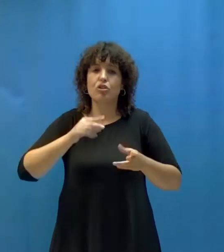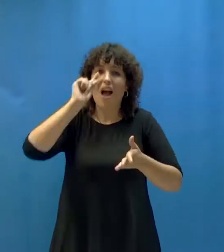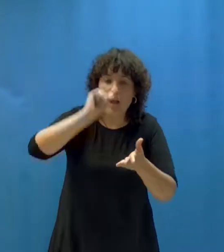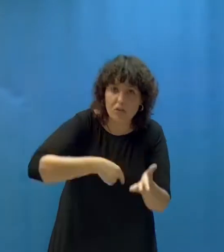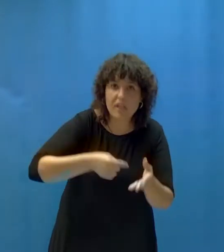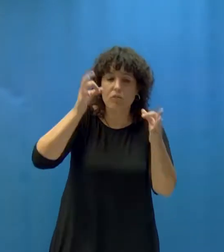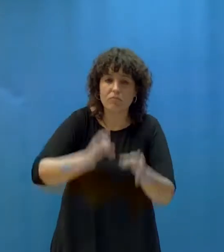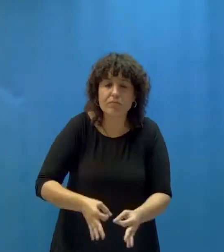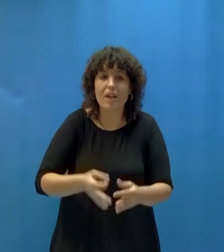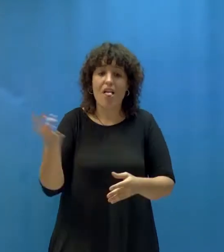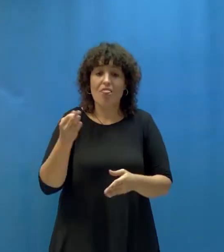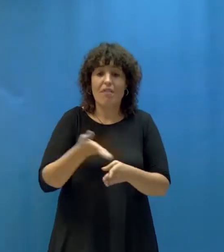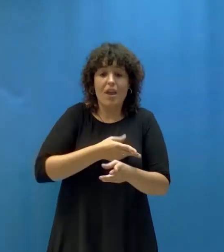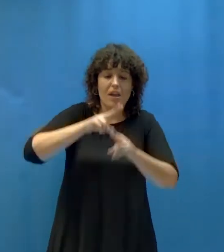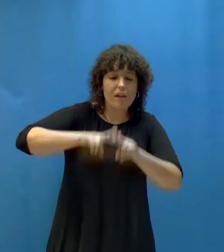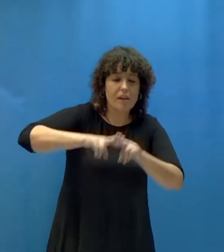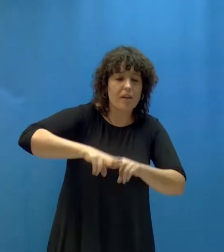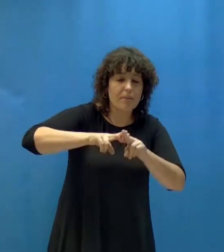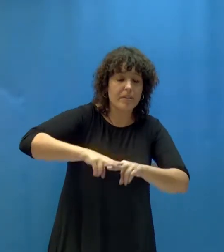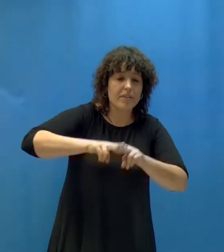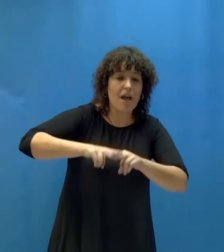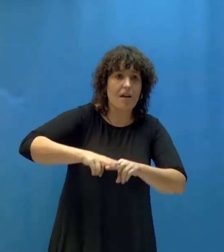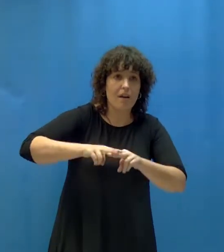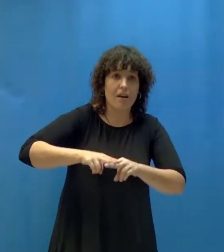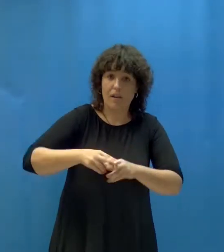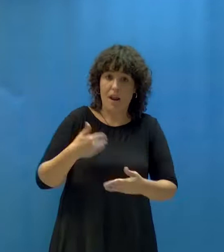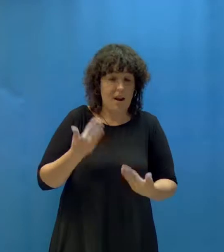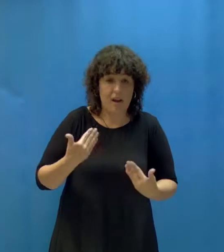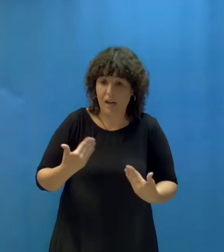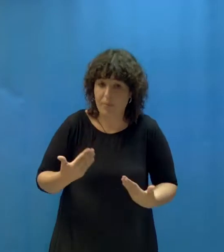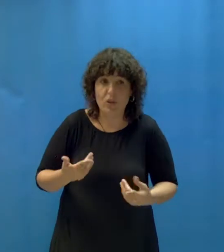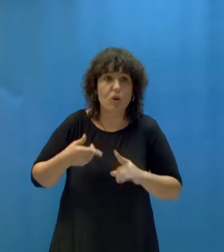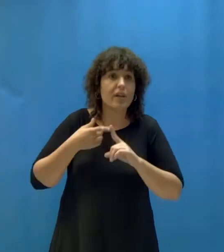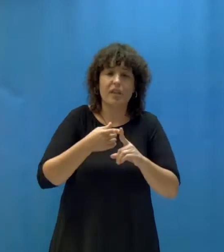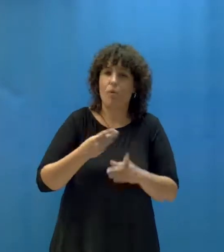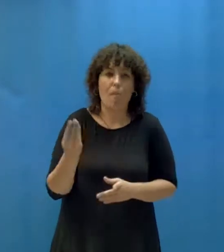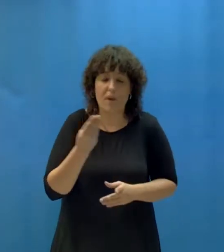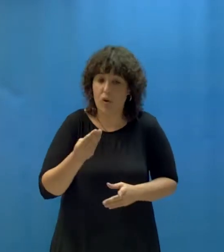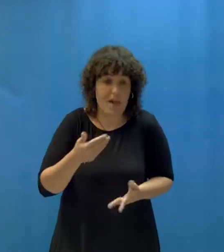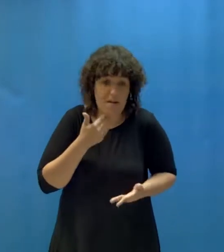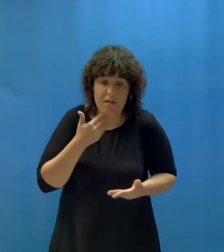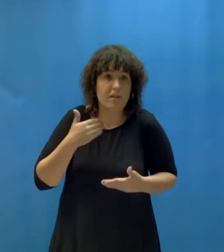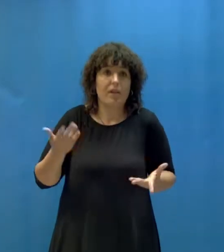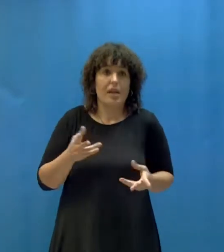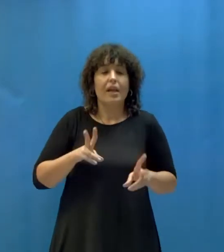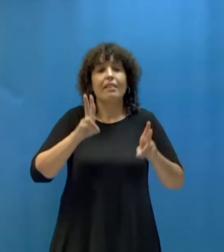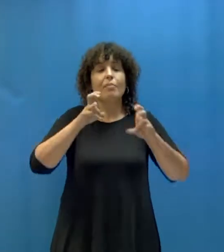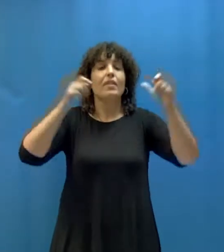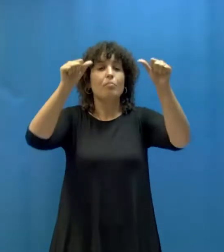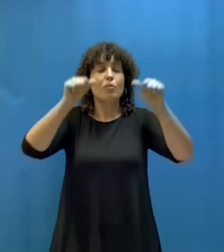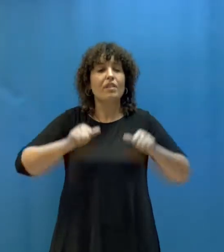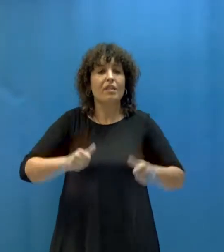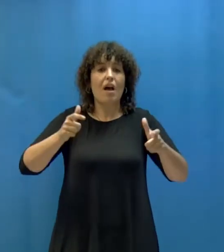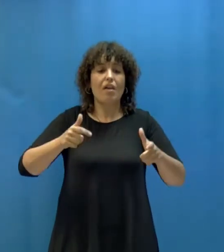revisar y analizar en profundidad cuanto antes para mejorar y optimizar, entre otras, la ordenanza municipal reguladora de la instalación de carteles de publicidad visibles desde